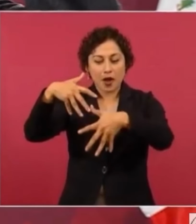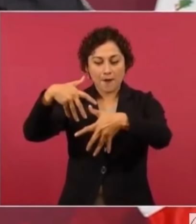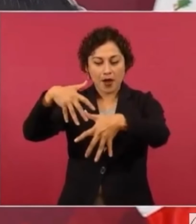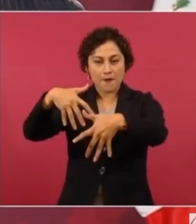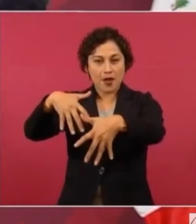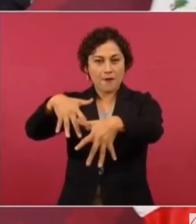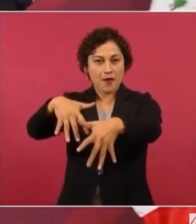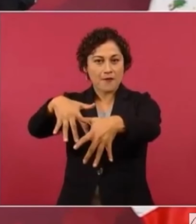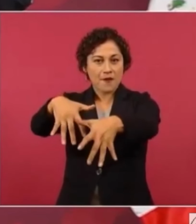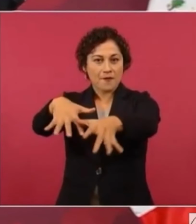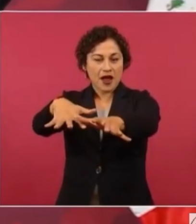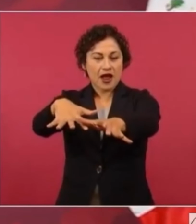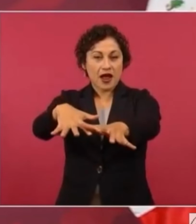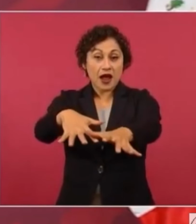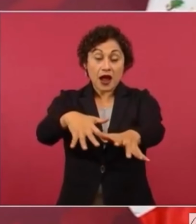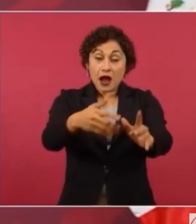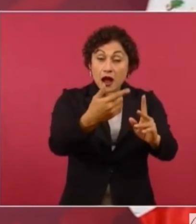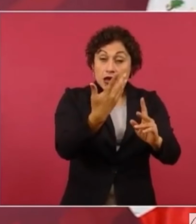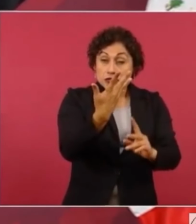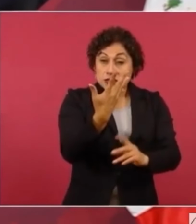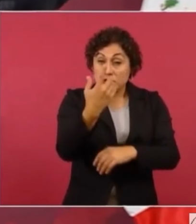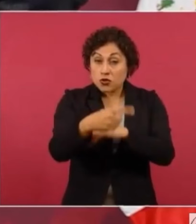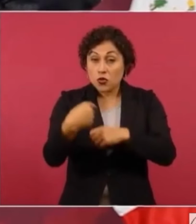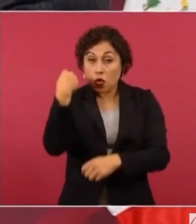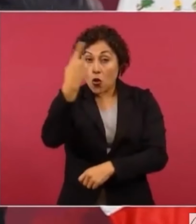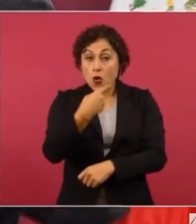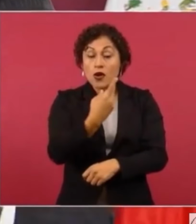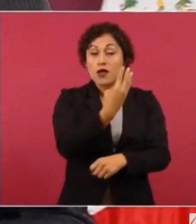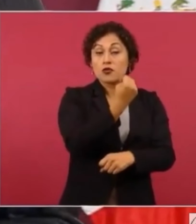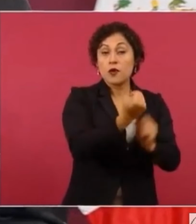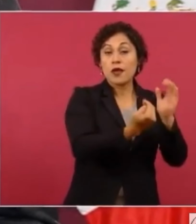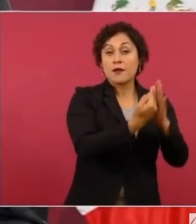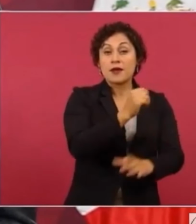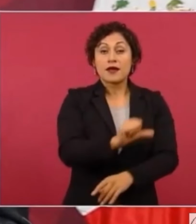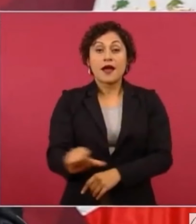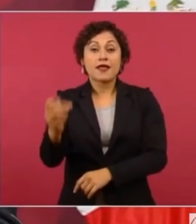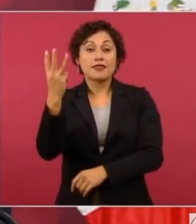5 horas, desde las 9 de la mañana hasta las 3 de la tarde,